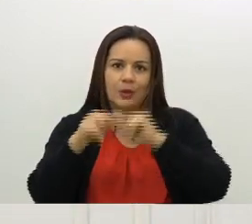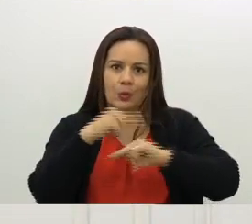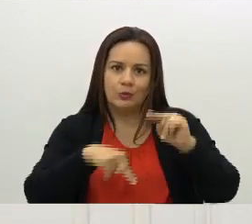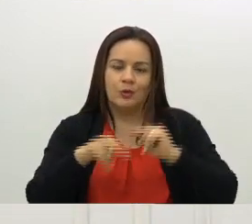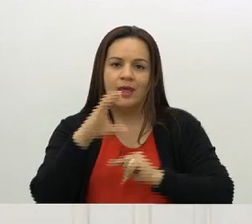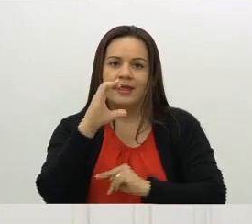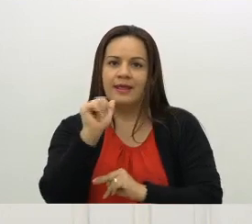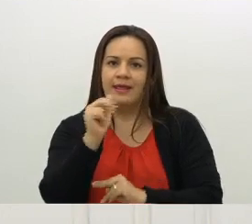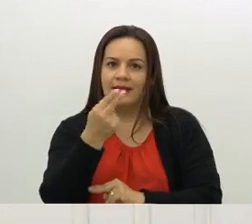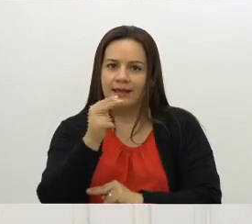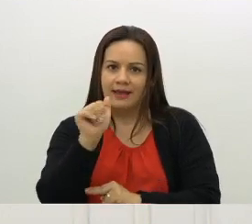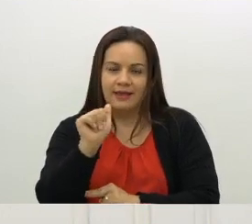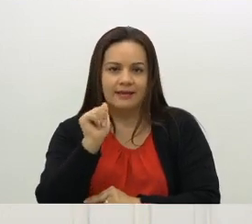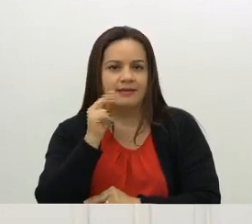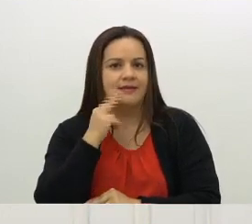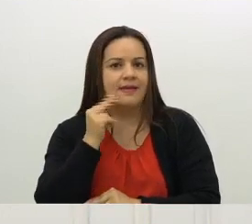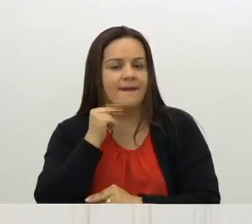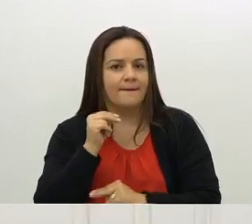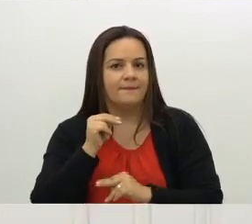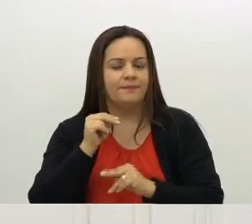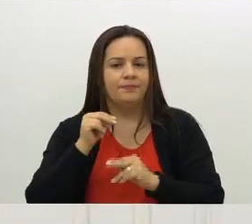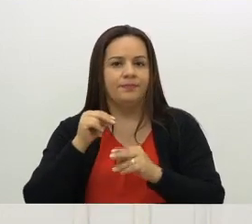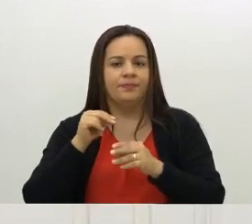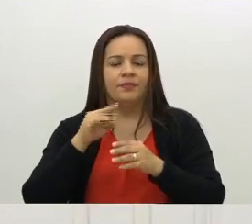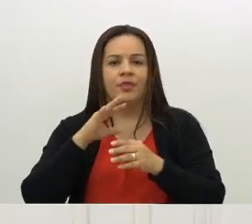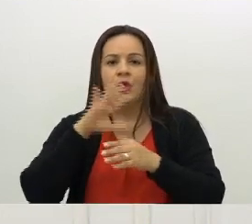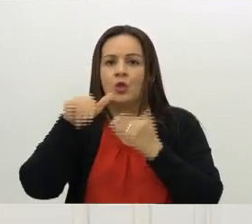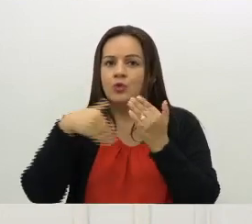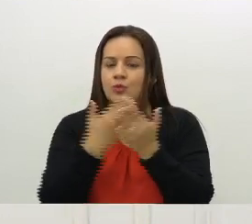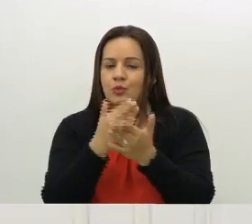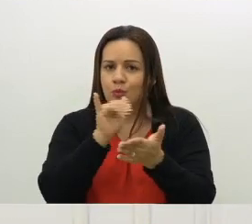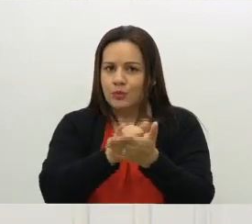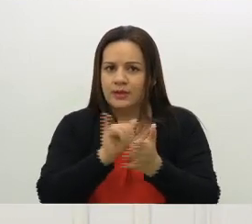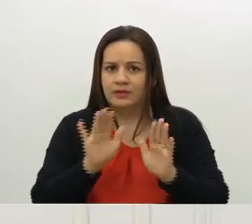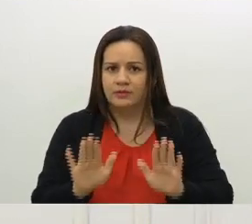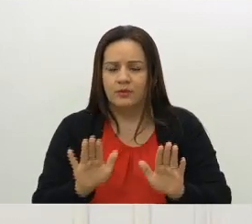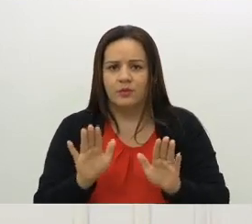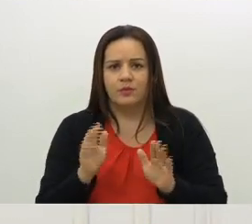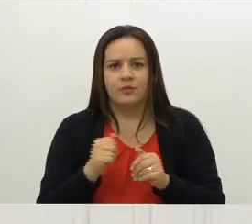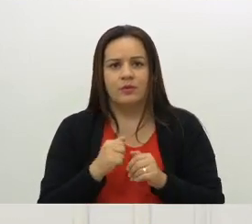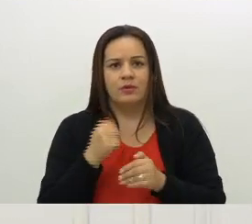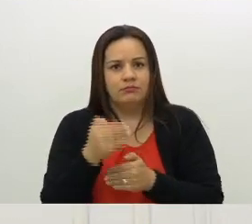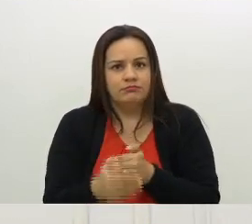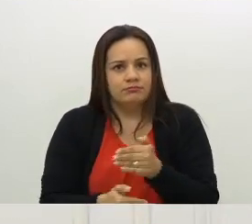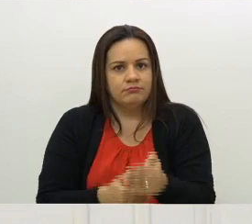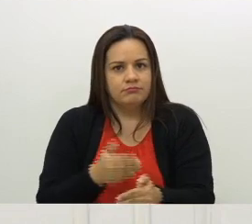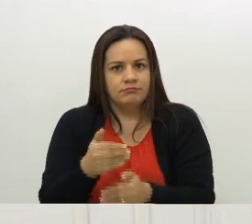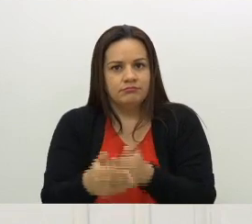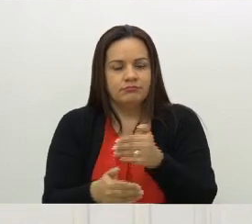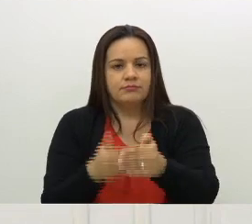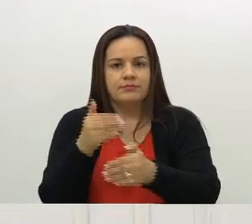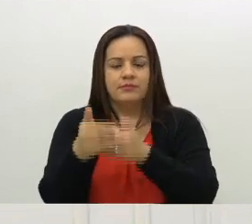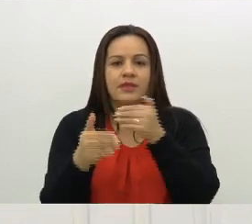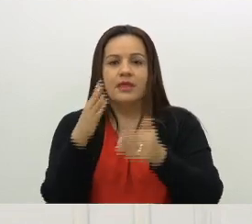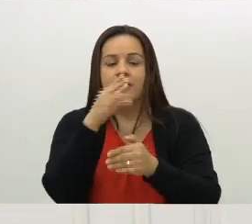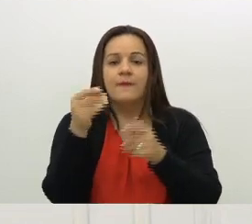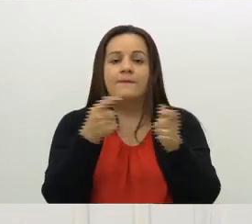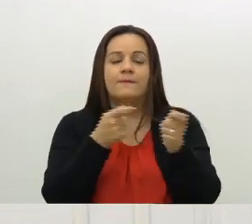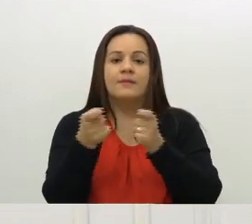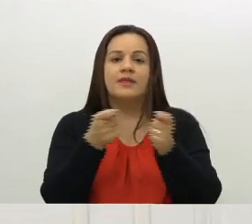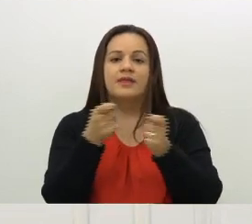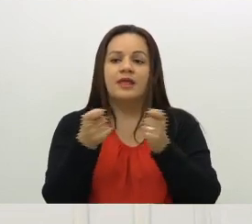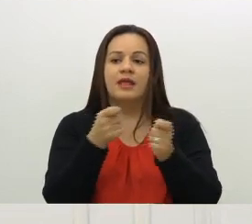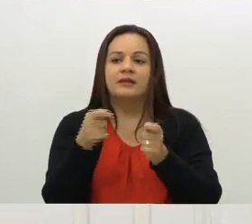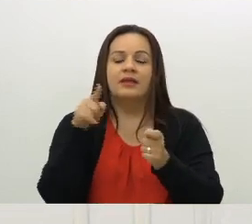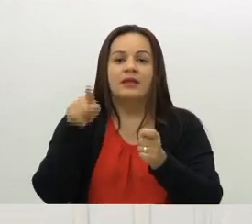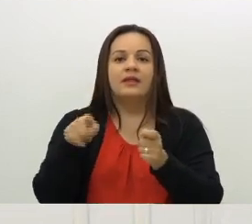caña, la molienda, esto está evolucionando. Y las medidas de aquel